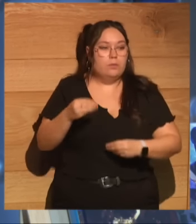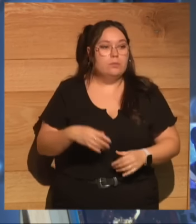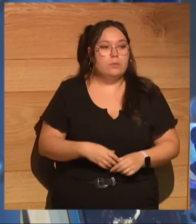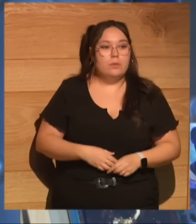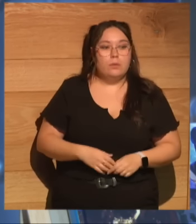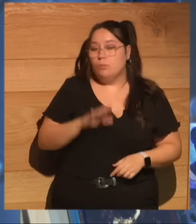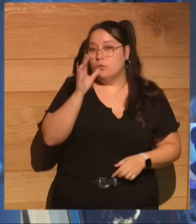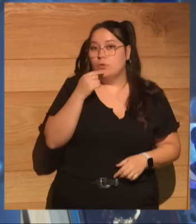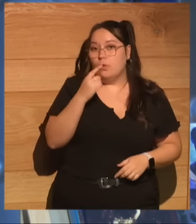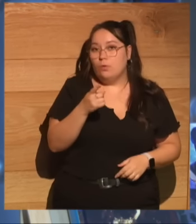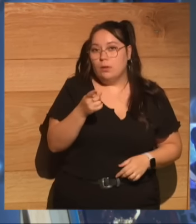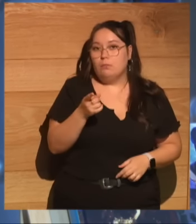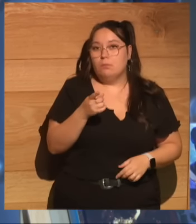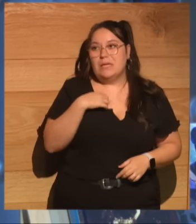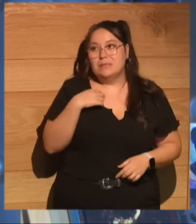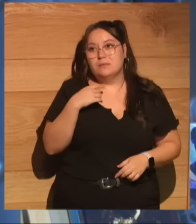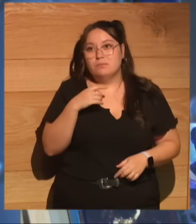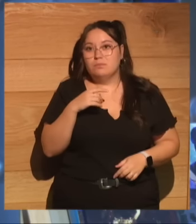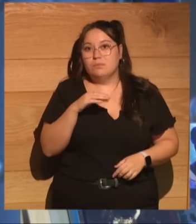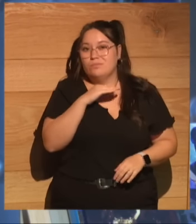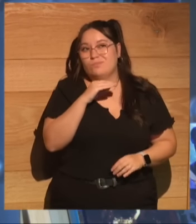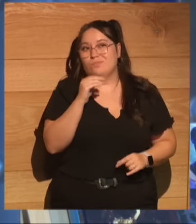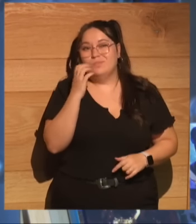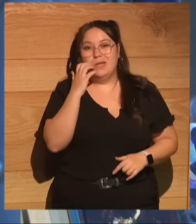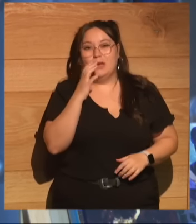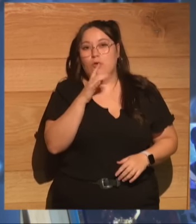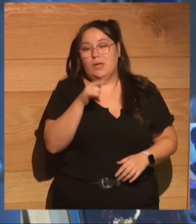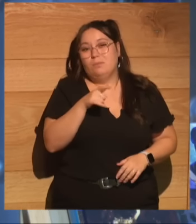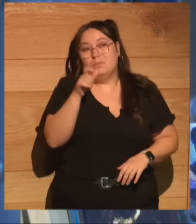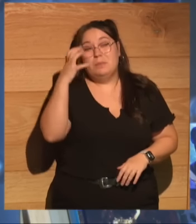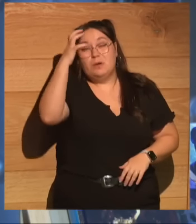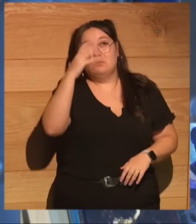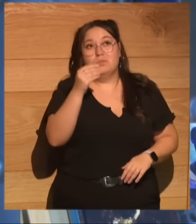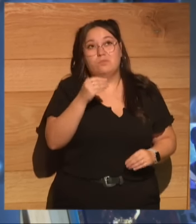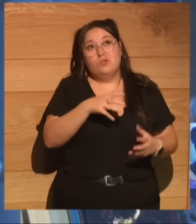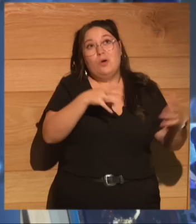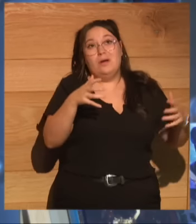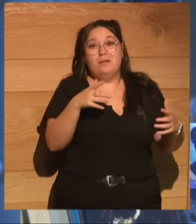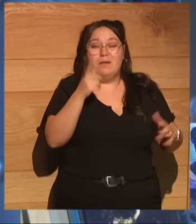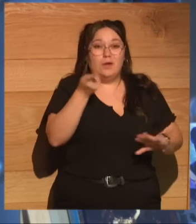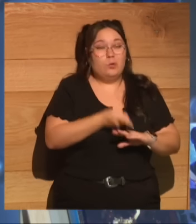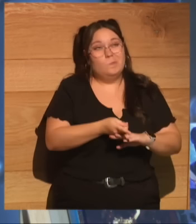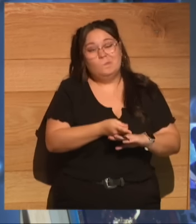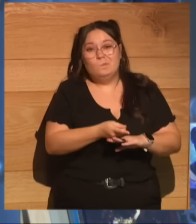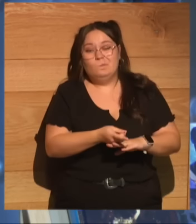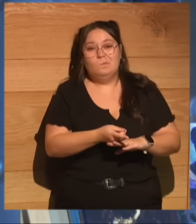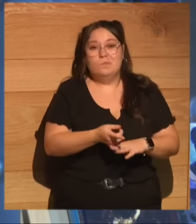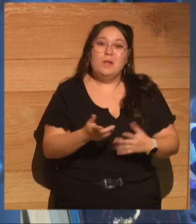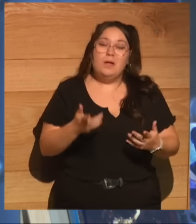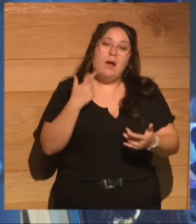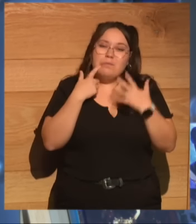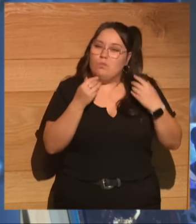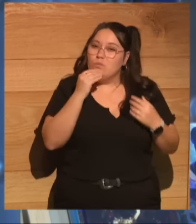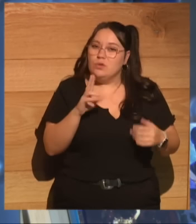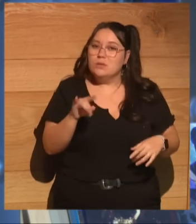que probablemente sea cuestionable que Tim Burton sea un gran director. Pero, bueno, es un gran artista por muchas razones